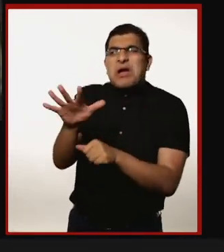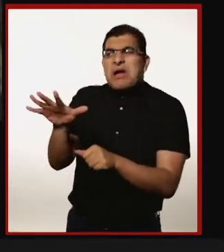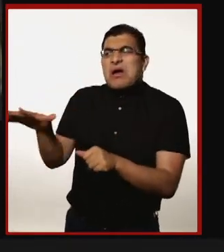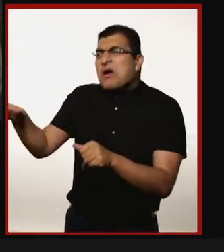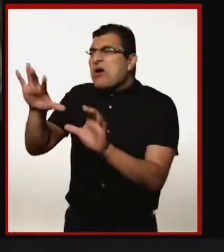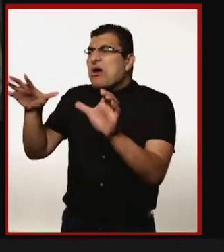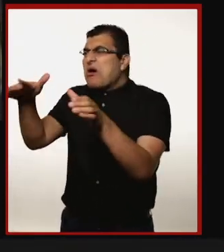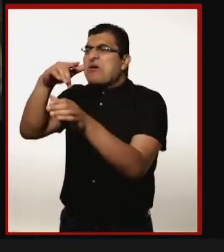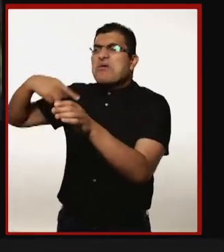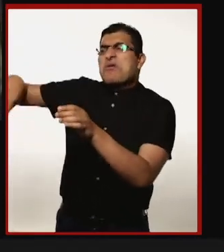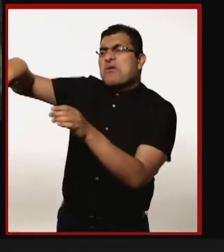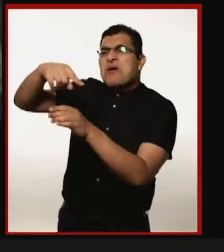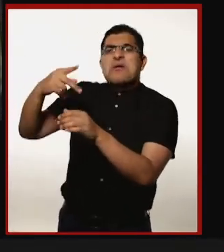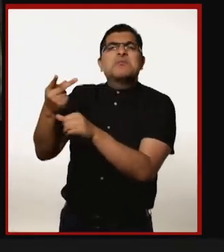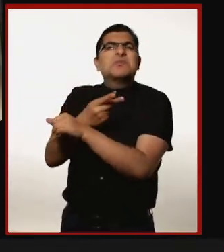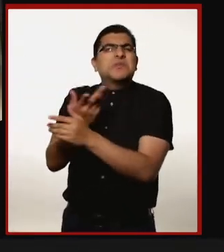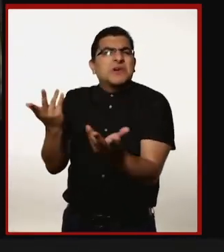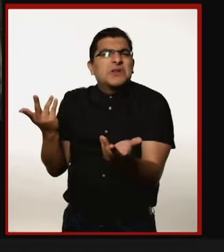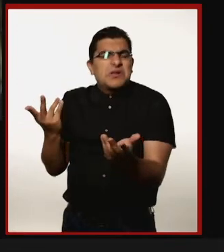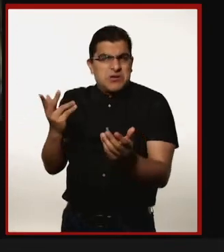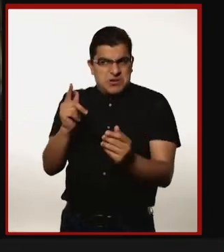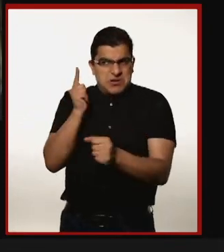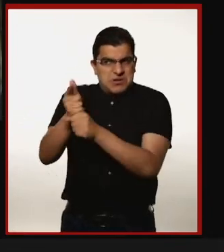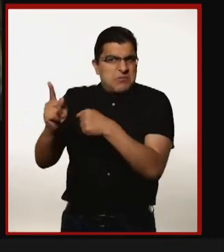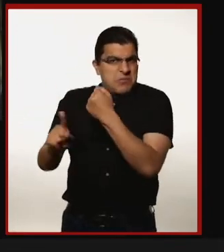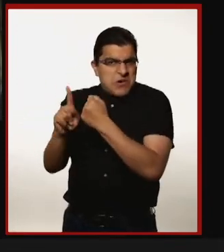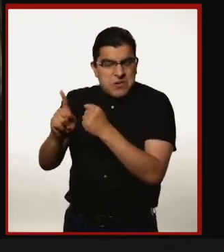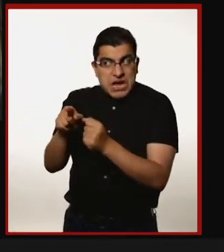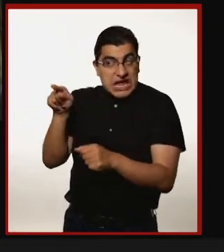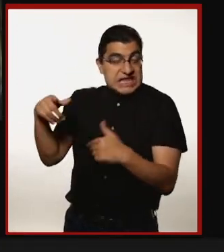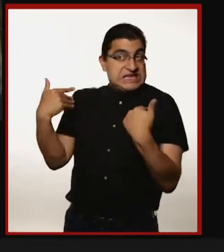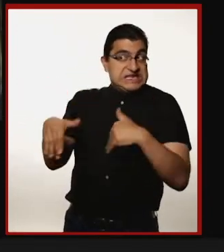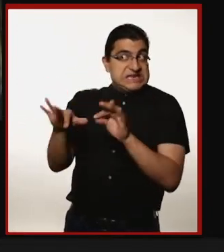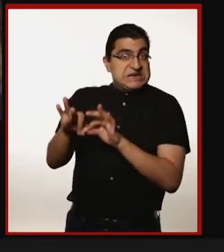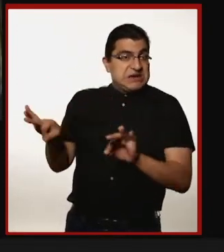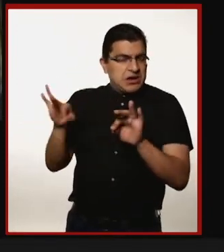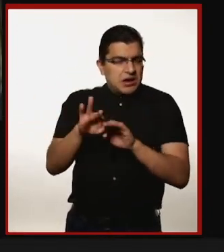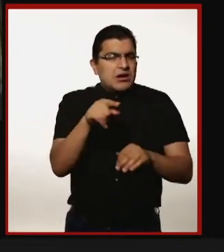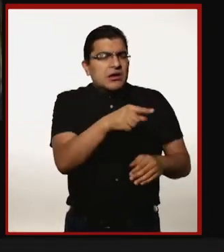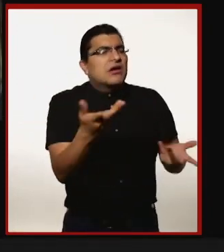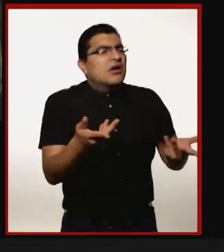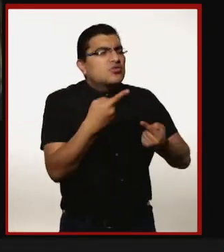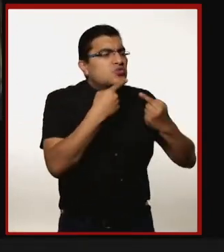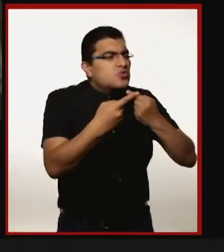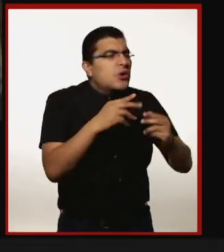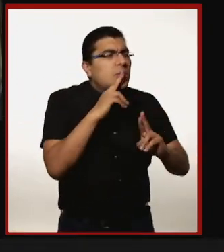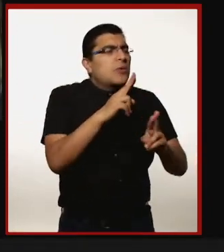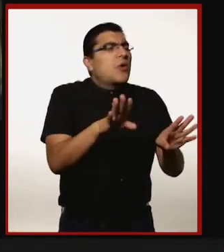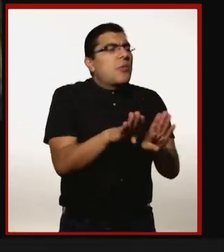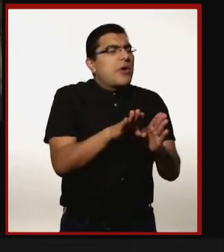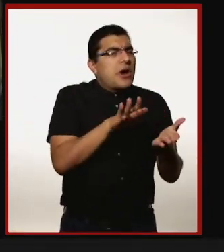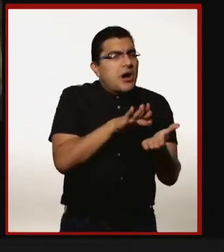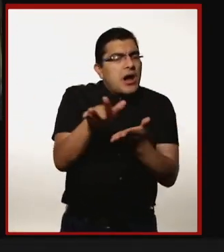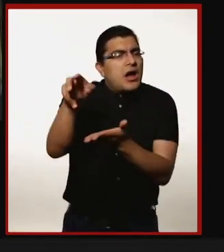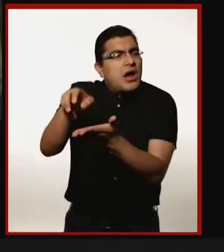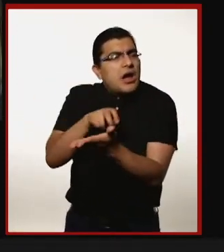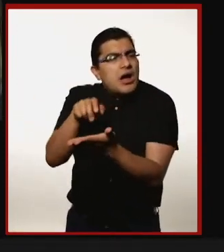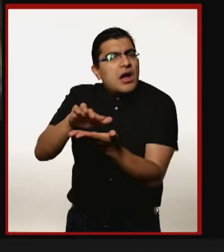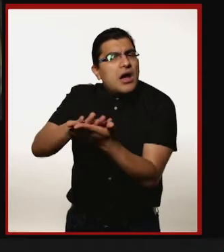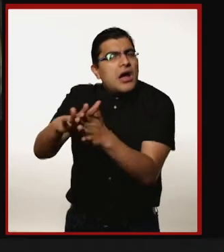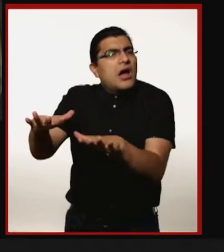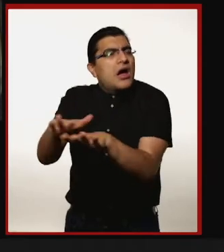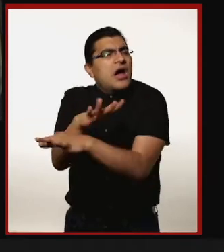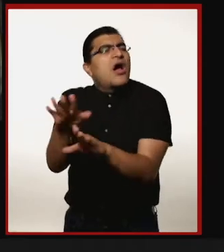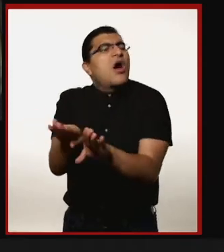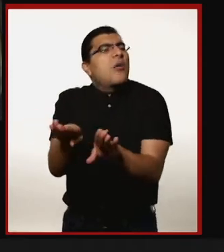analicemos qué pasa en nuestro entorno, identifiquemos un problema que consideremos sustancial y hagamos algo en conjunto para poder